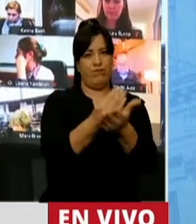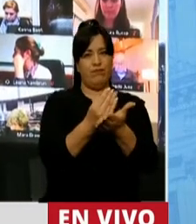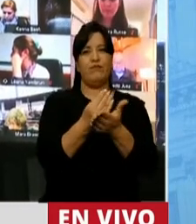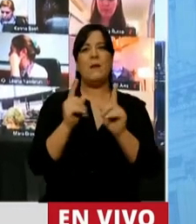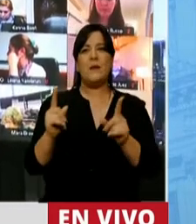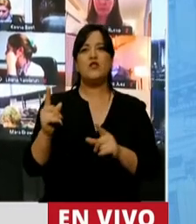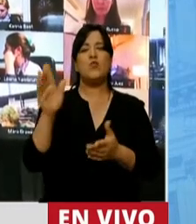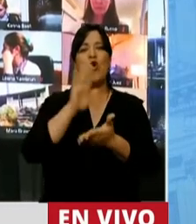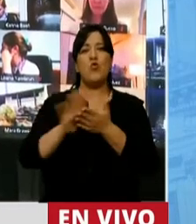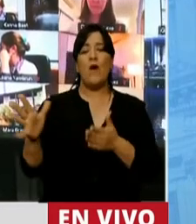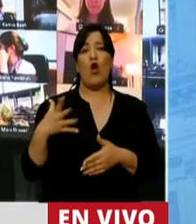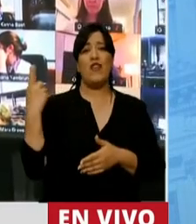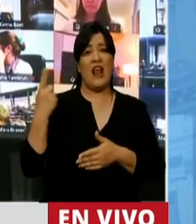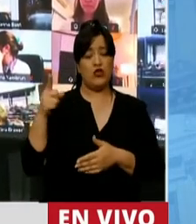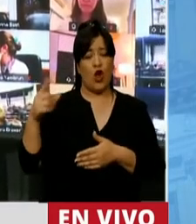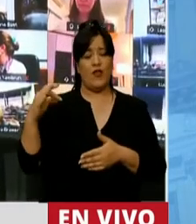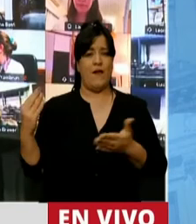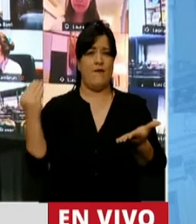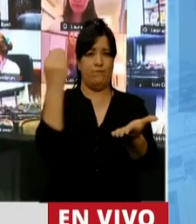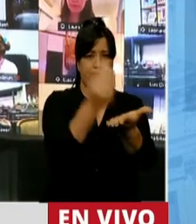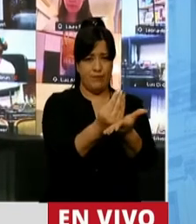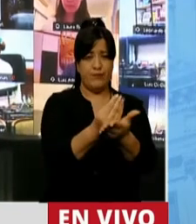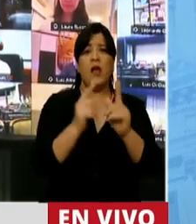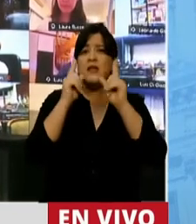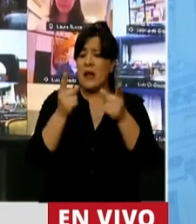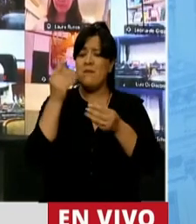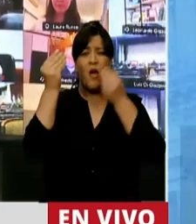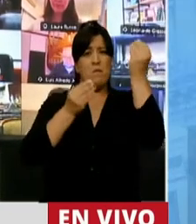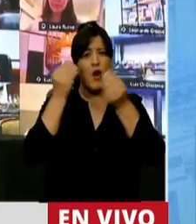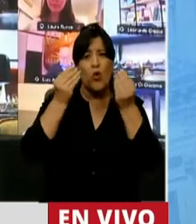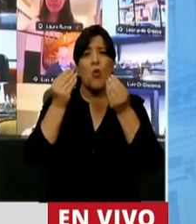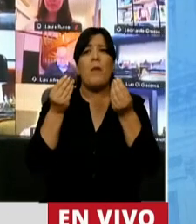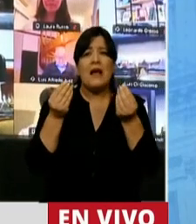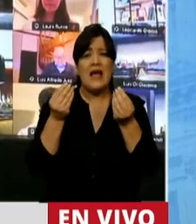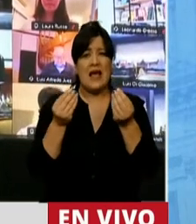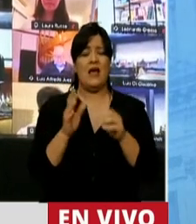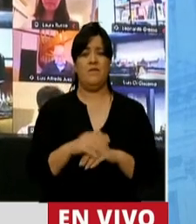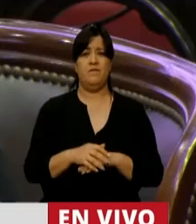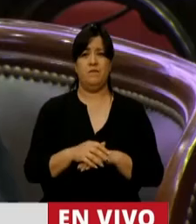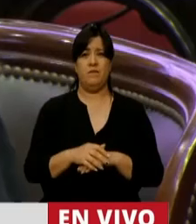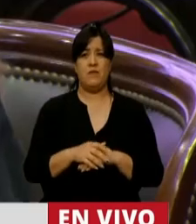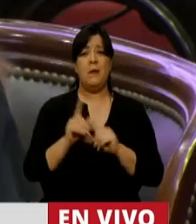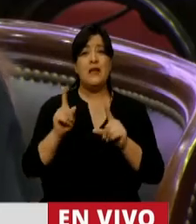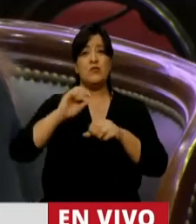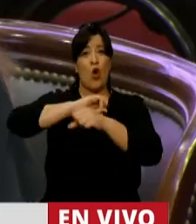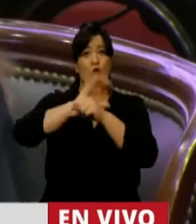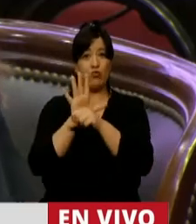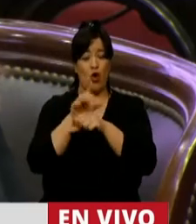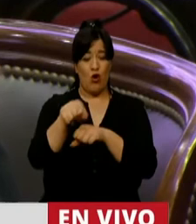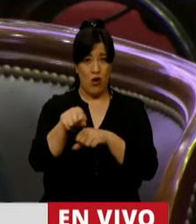director, nuevo director ejecutivo. Por otra parte, nos preocupa muchísimo la salida de la pandemia.